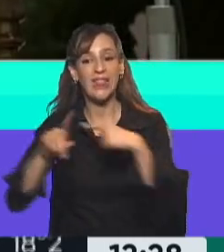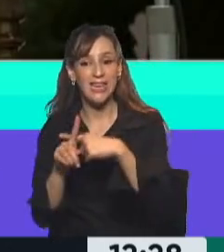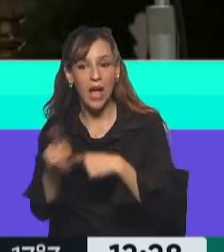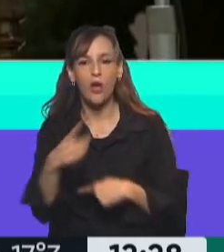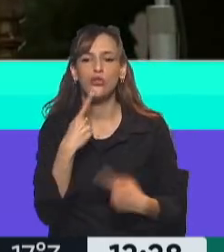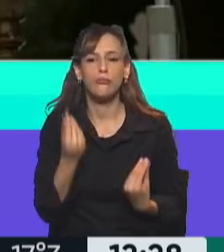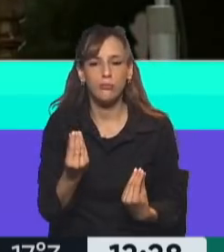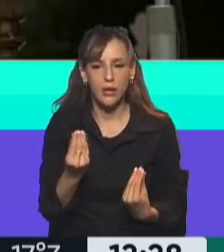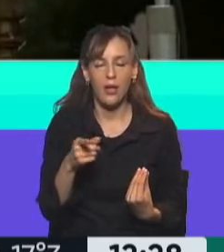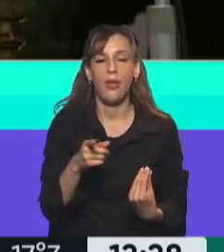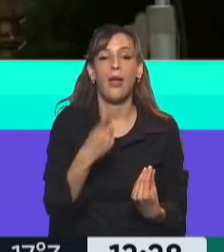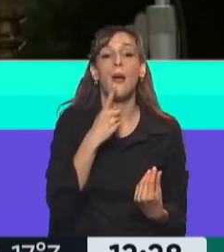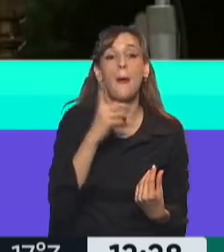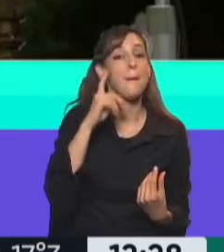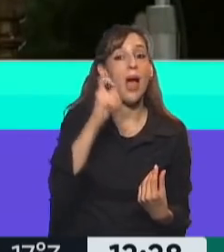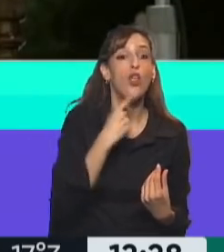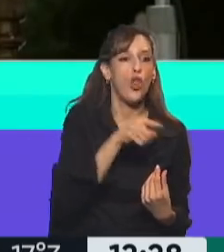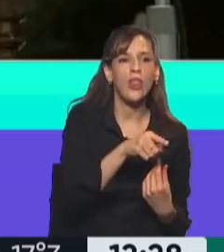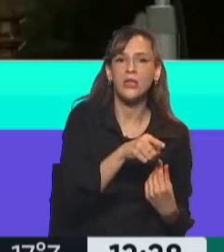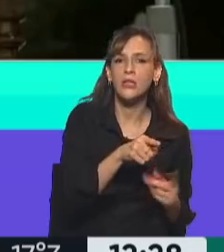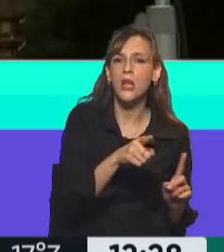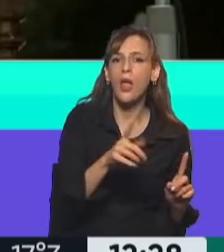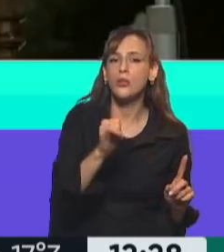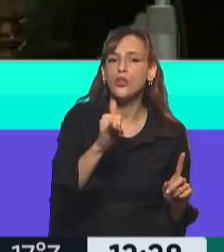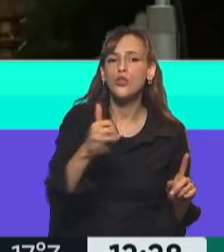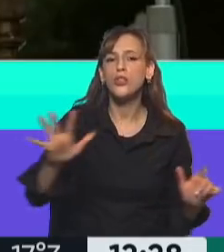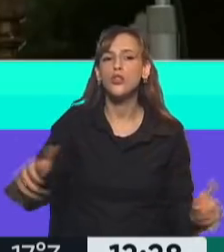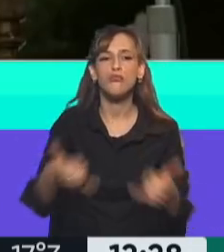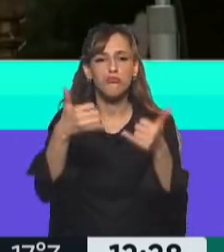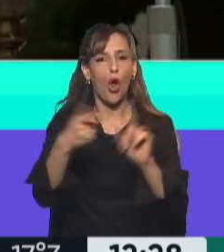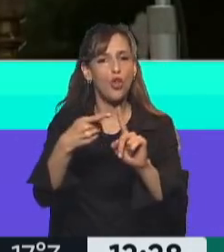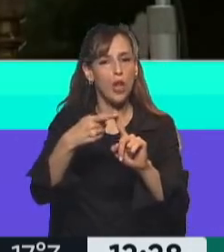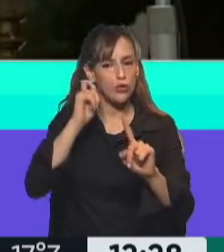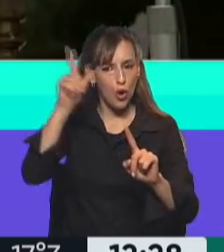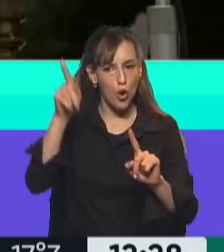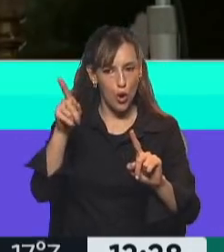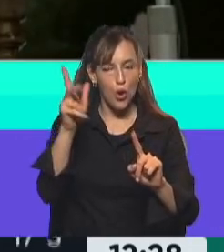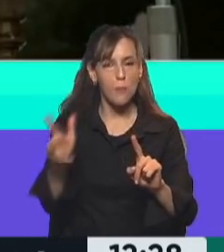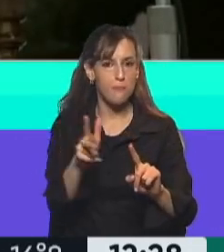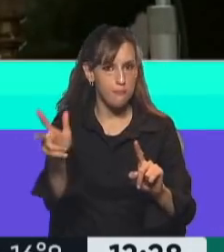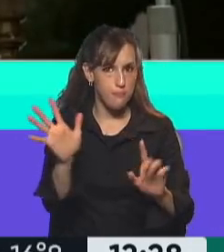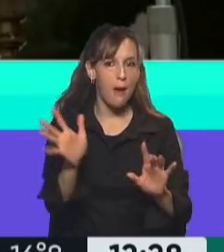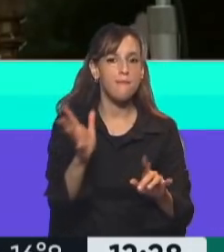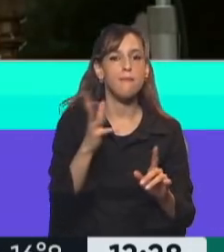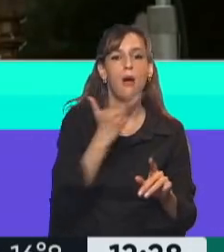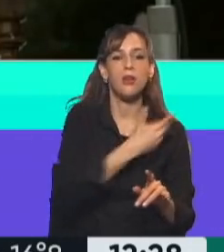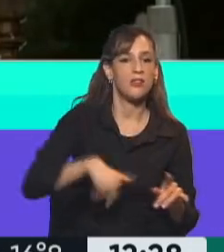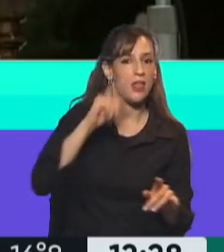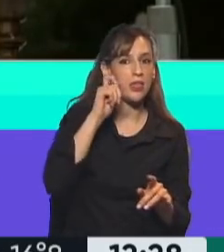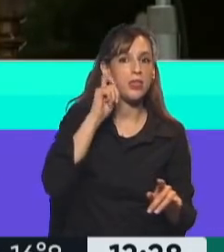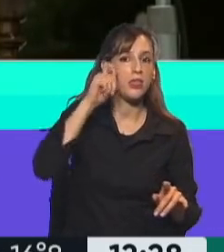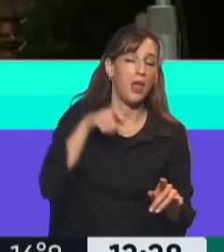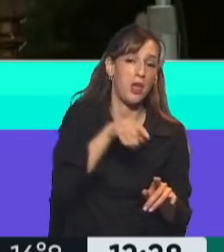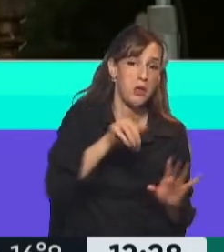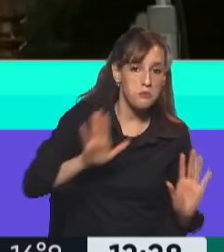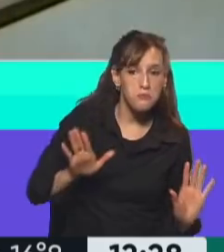se comunicó el Papa con Zelensky, el Vaticano no habla de que esto ocurrió, sino que hubo una conexión telefónica. No se sabe quién llamó a quién. Bueno, son